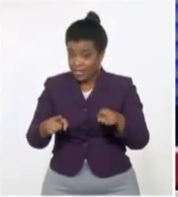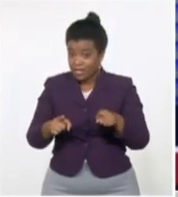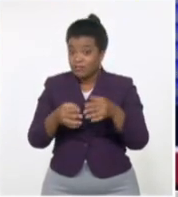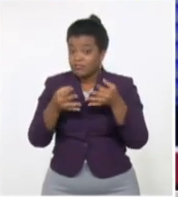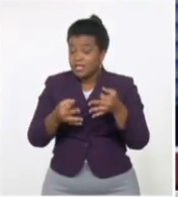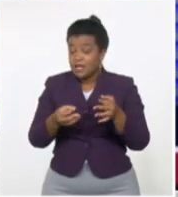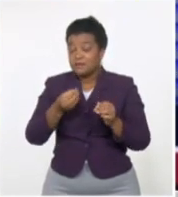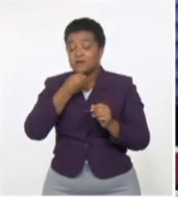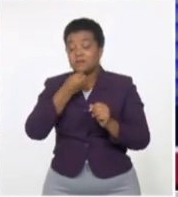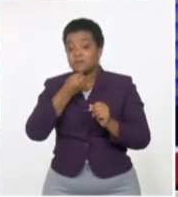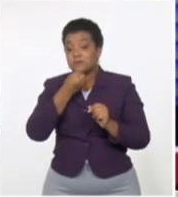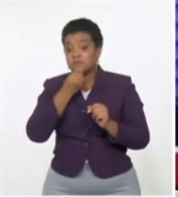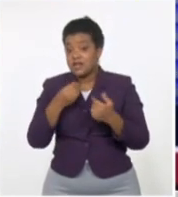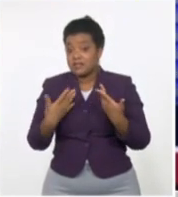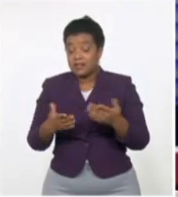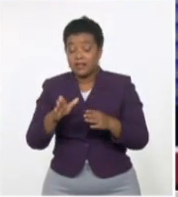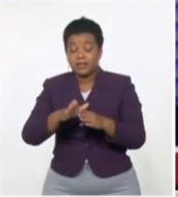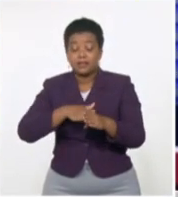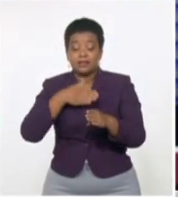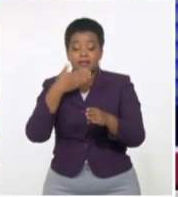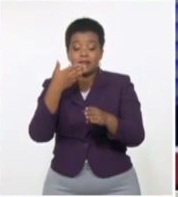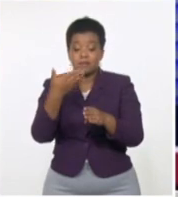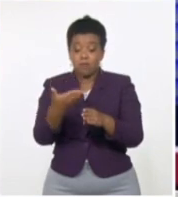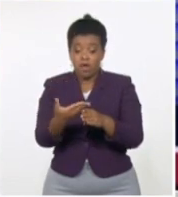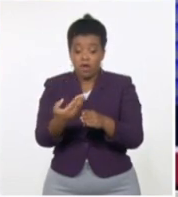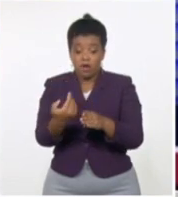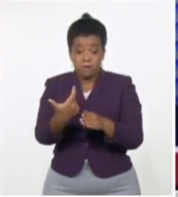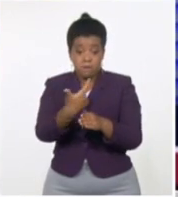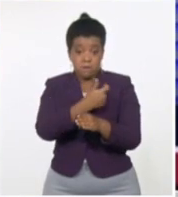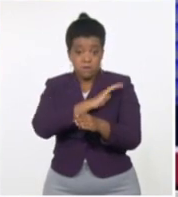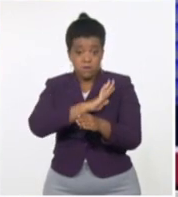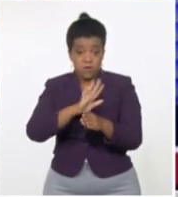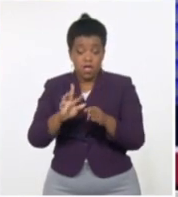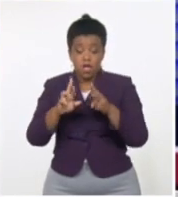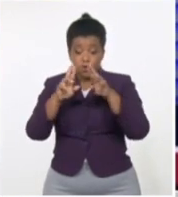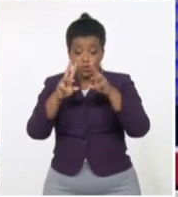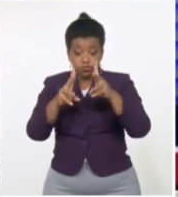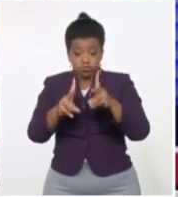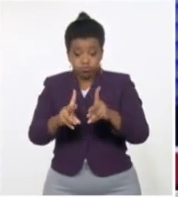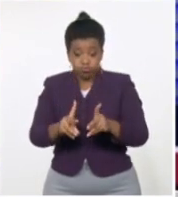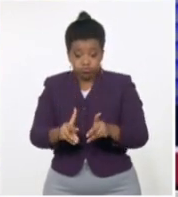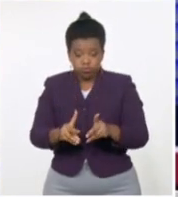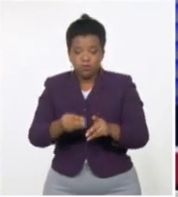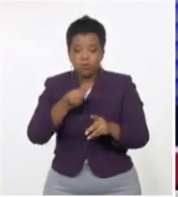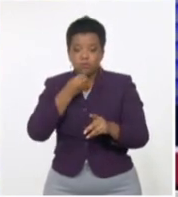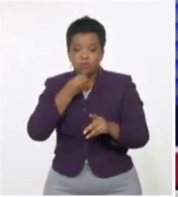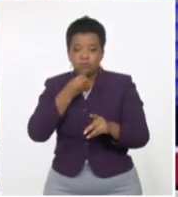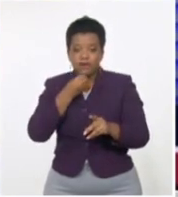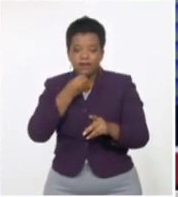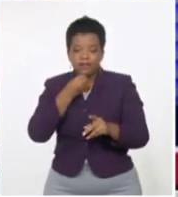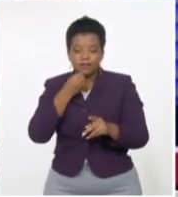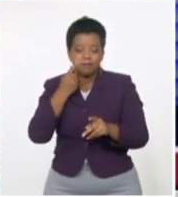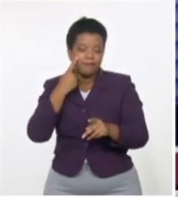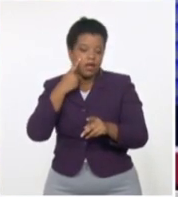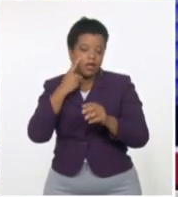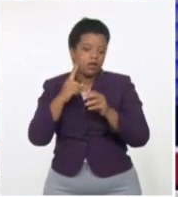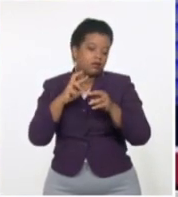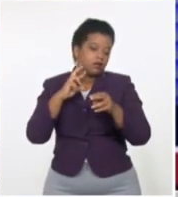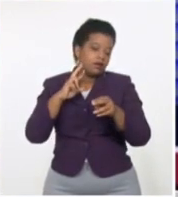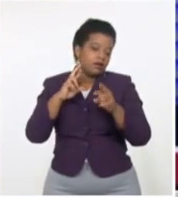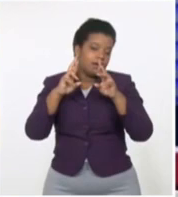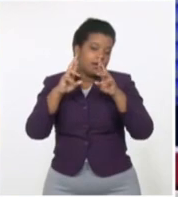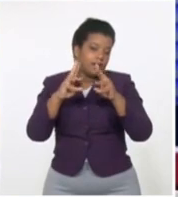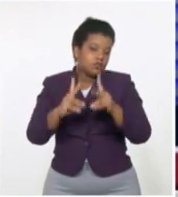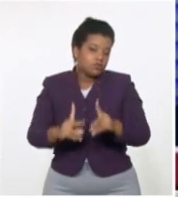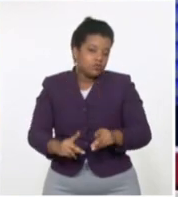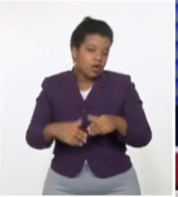tener la posibilidad después de tener un resultado final, porque tú vas a poder medir el impacto de ese